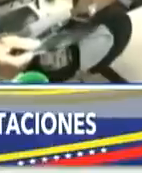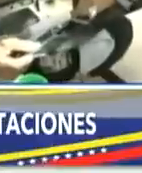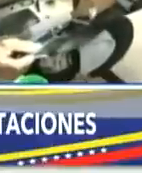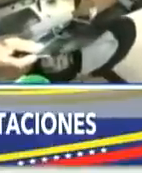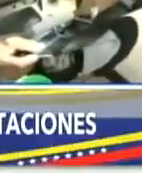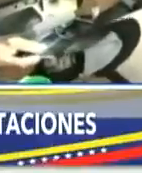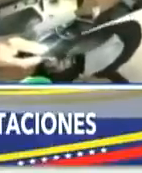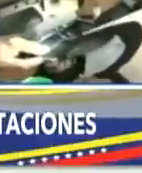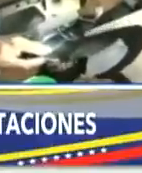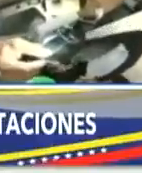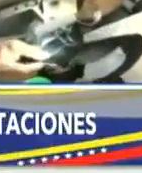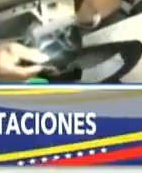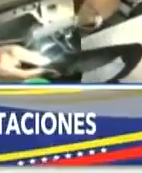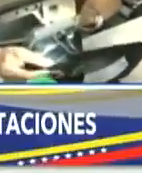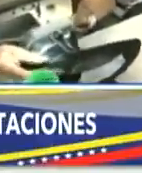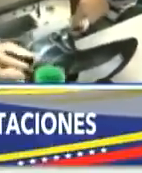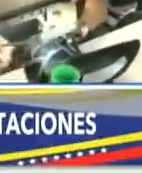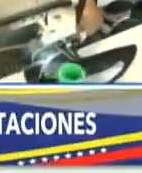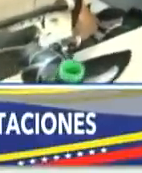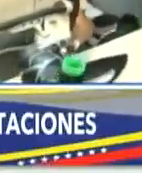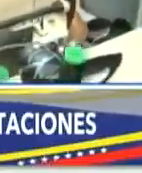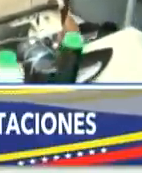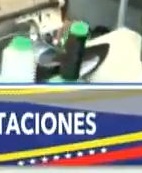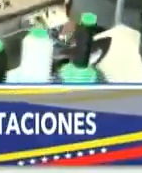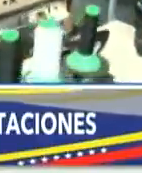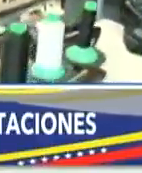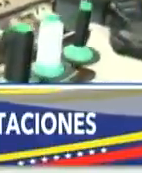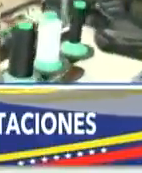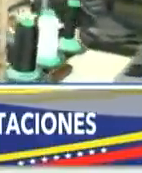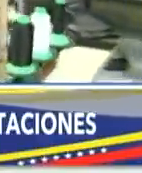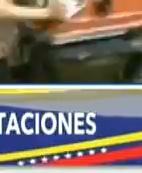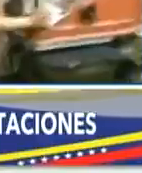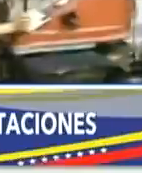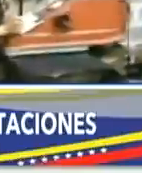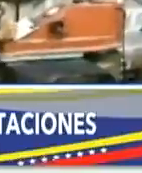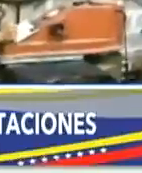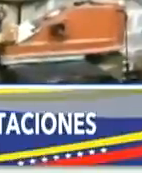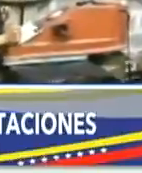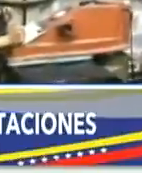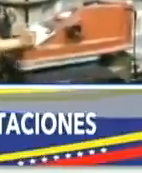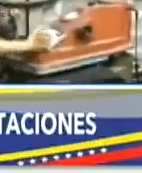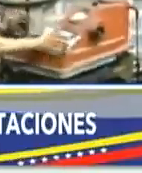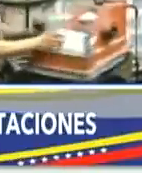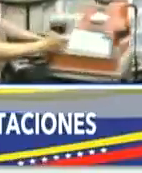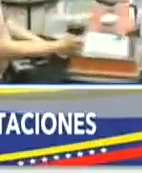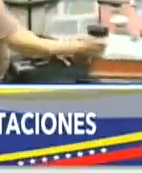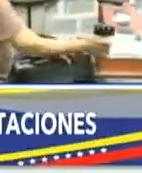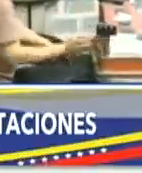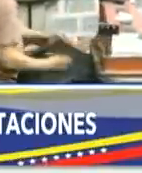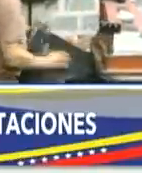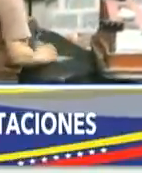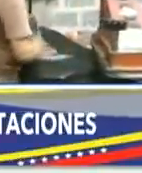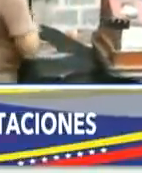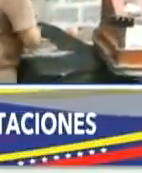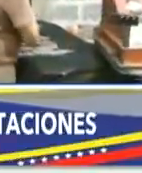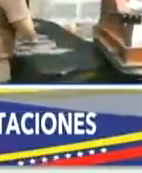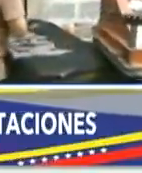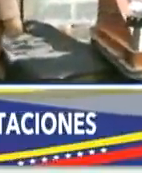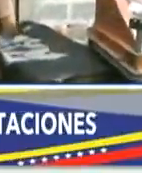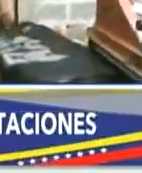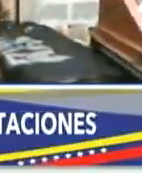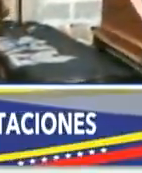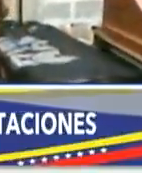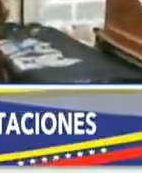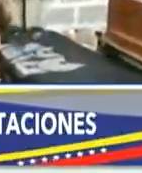y construir la meta. ¡Atención, Taret! ¡Toma nota, Taret! Taret me escribió que me